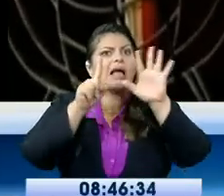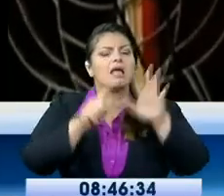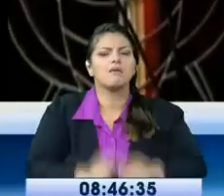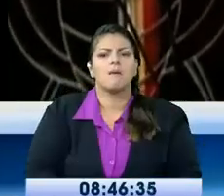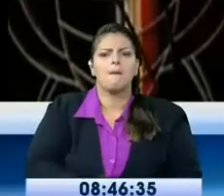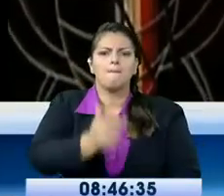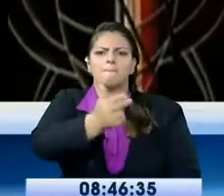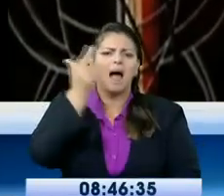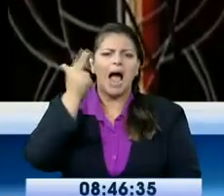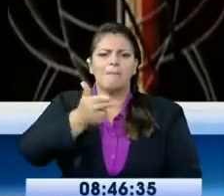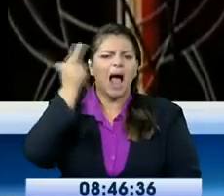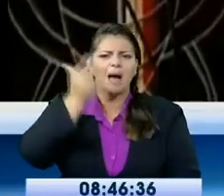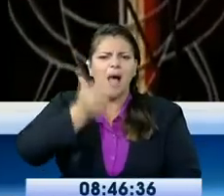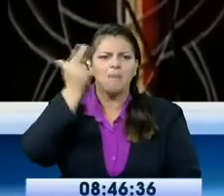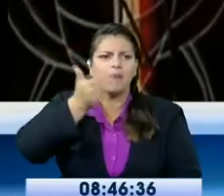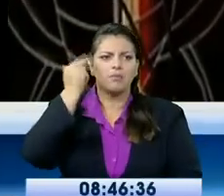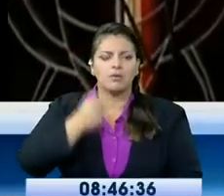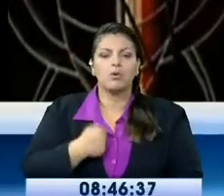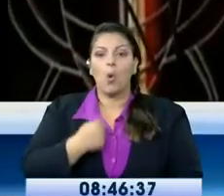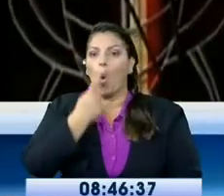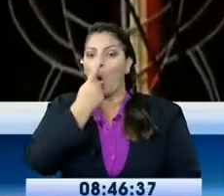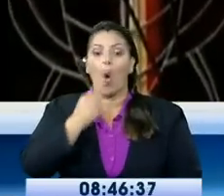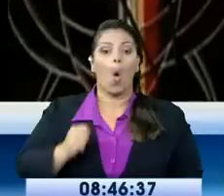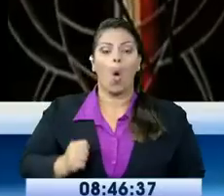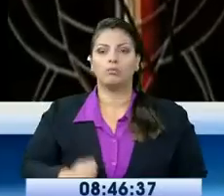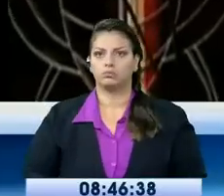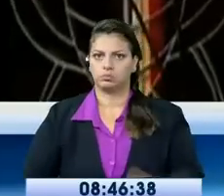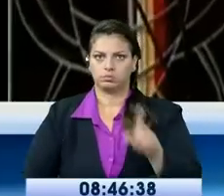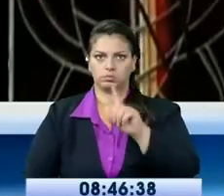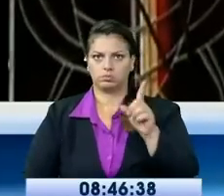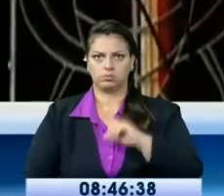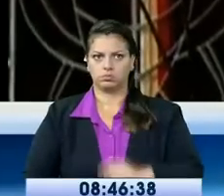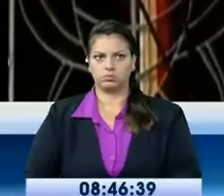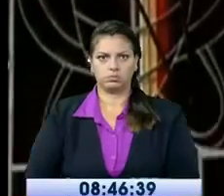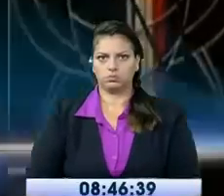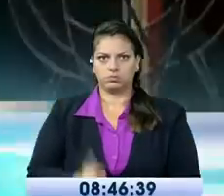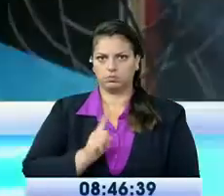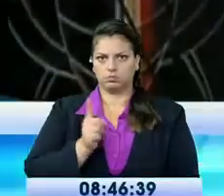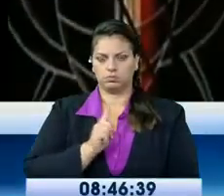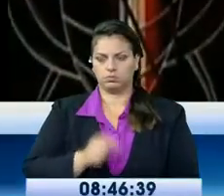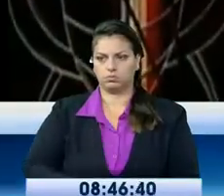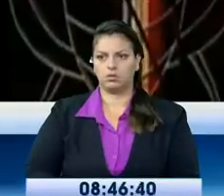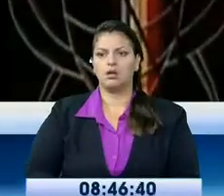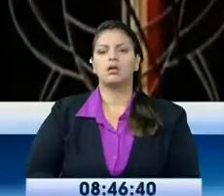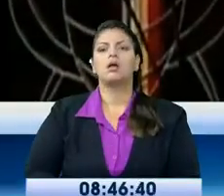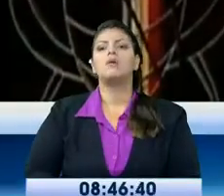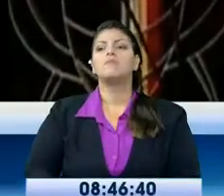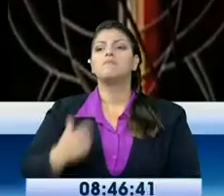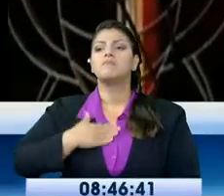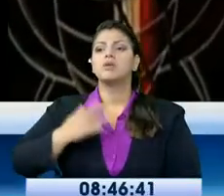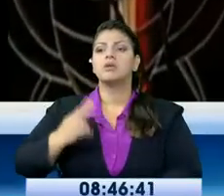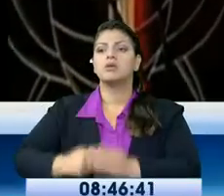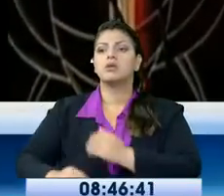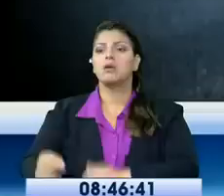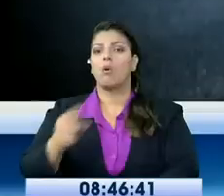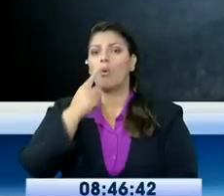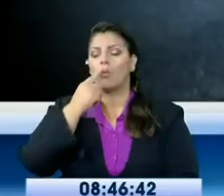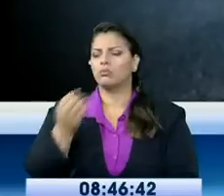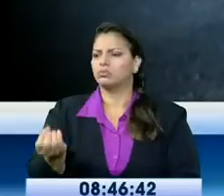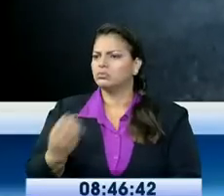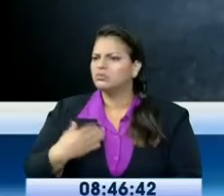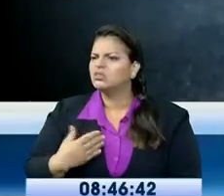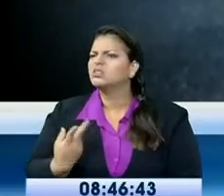era. Después fue que mi hijo me llamó y me dice, mami, dice, sube que hay un muerto, dice. Pero ya estaba la policía aquí.